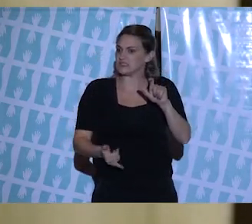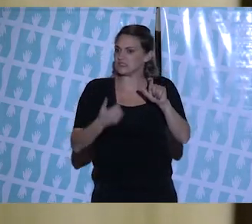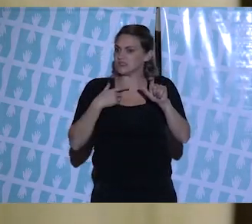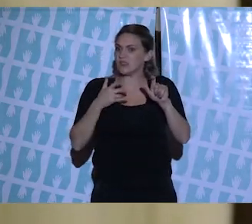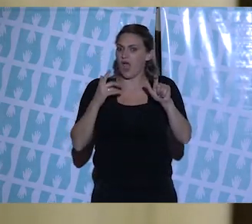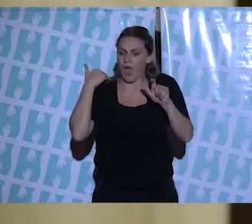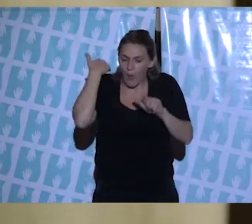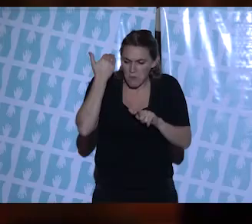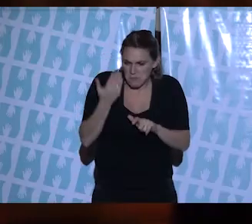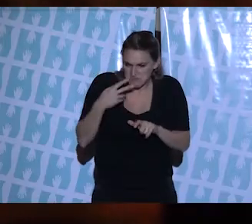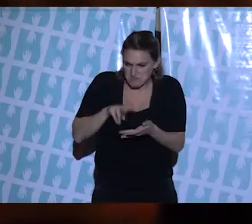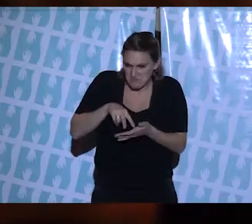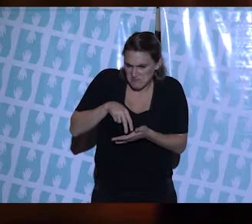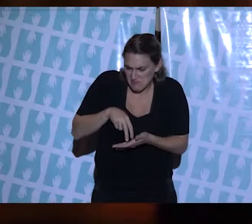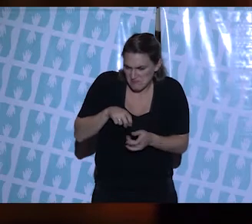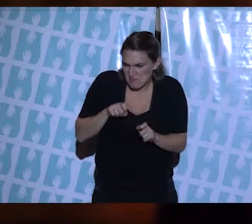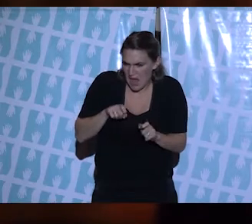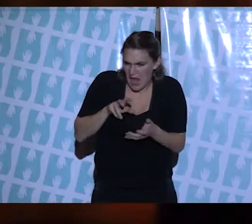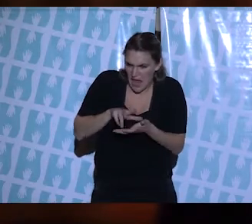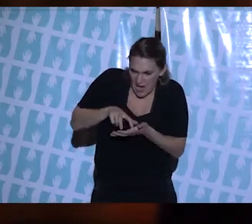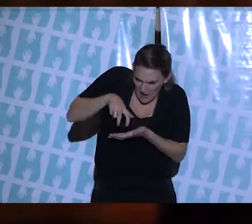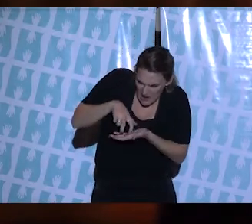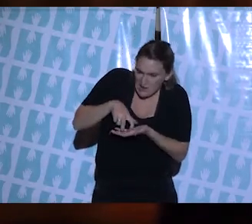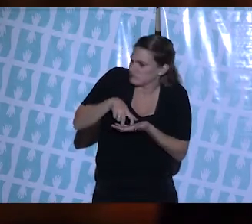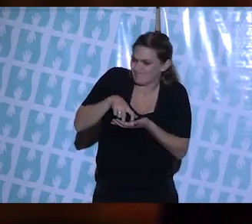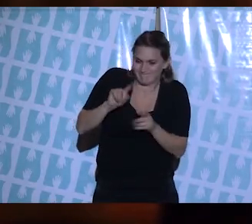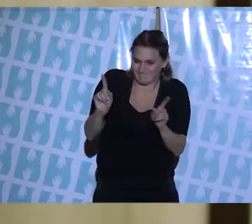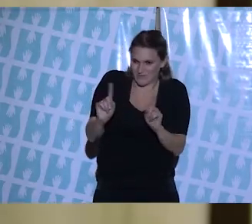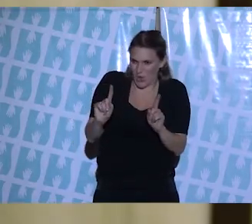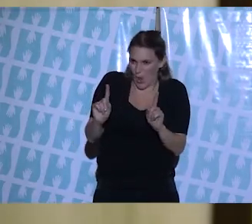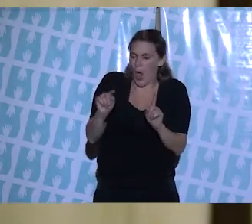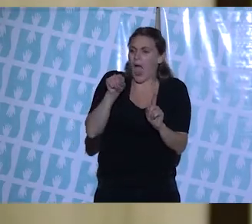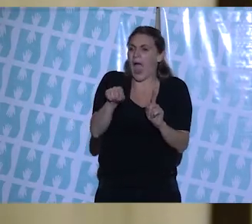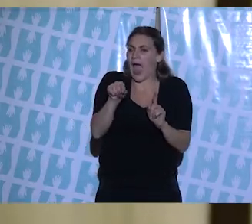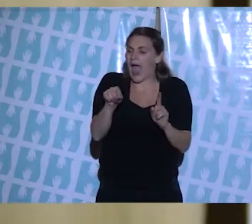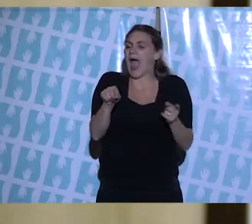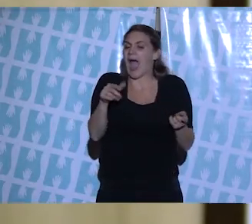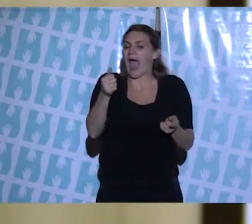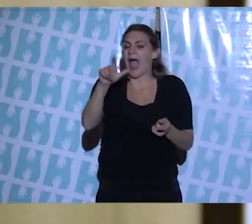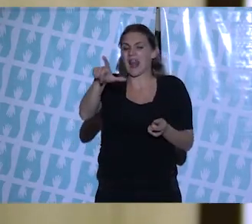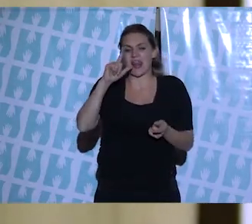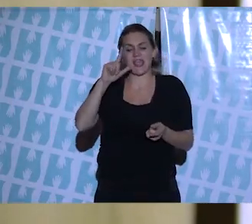posición encorvada, y ahí surgió la idea de que quizás la levodopa fuera el